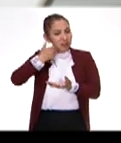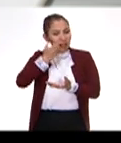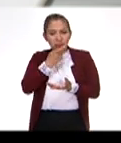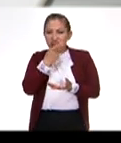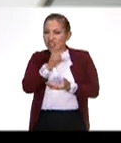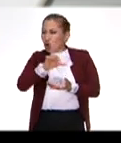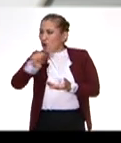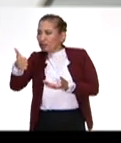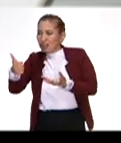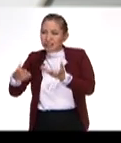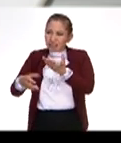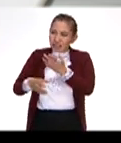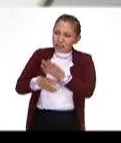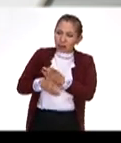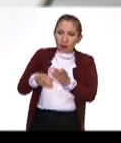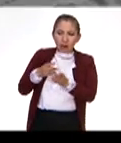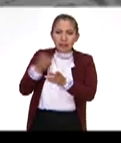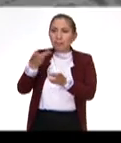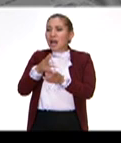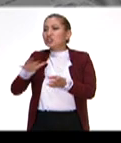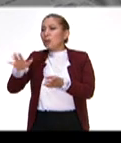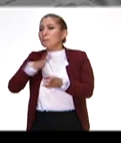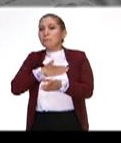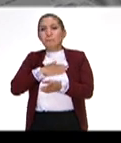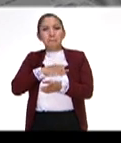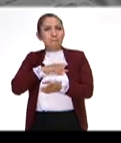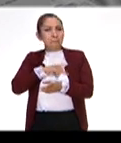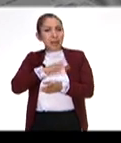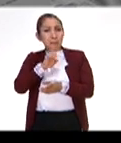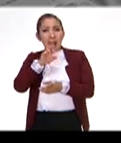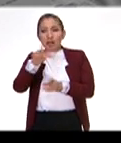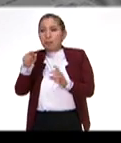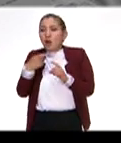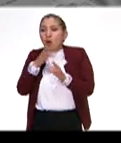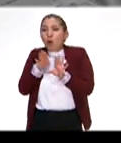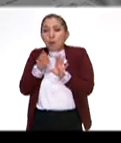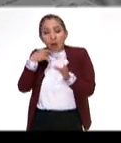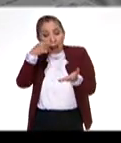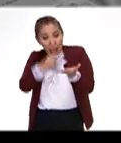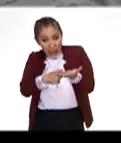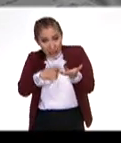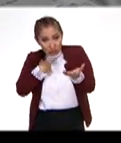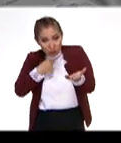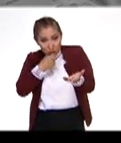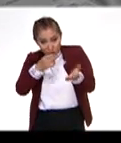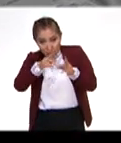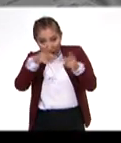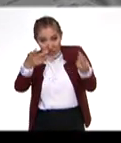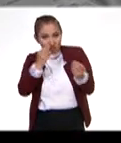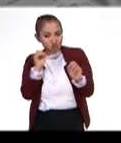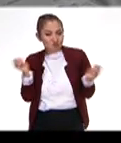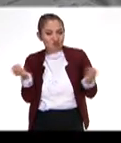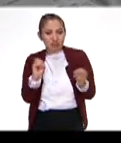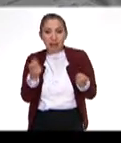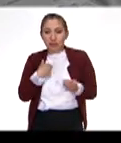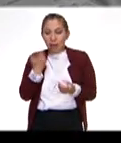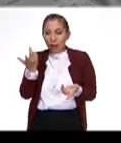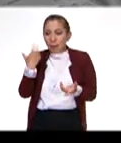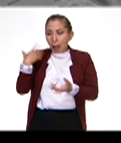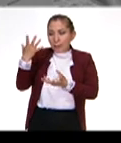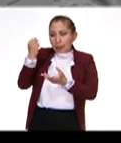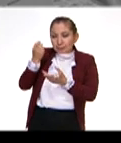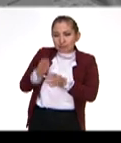decir las otras cosas que ocurrían en mi barrio, pero que no salían en la nota roja. Digamos que esa fue mi